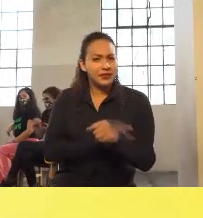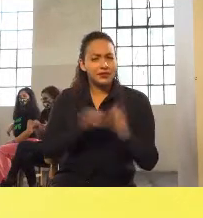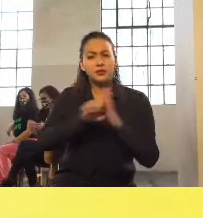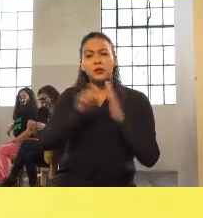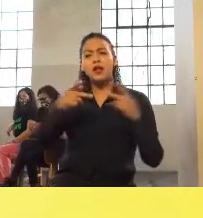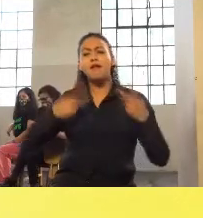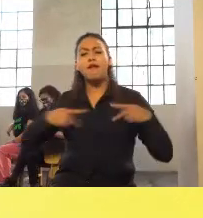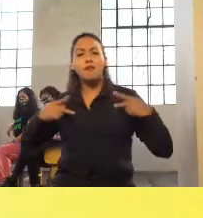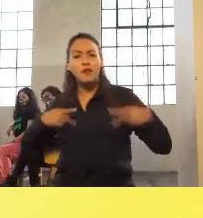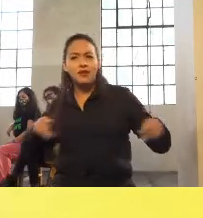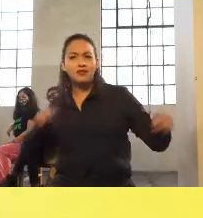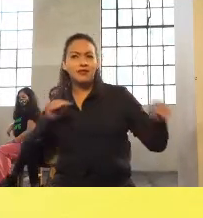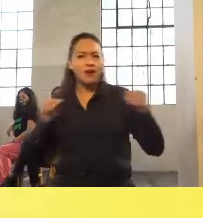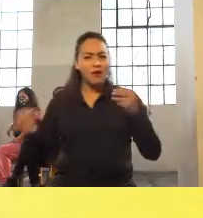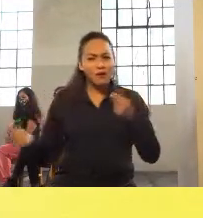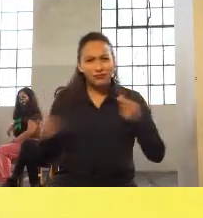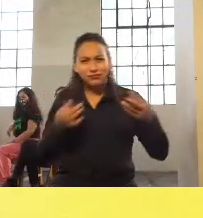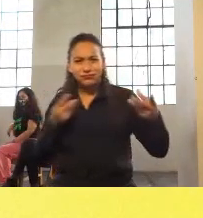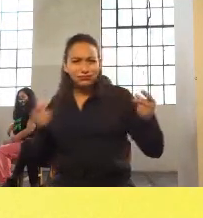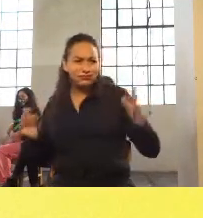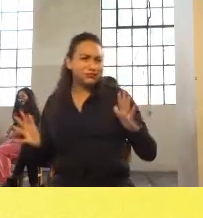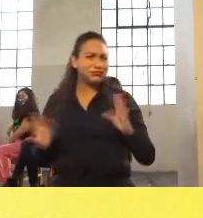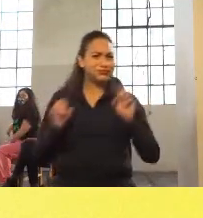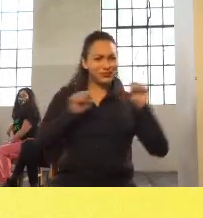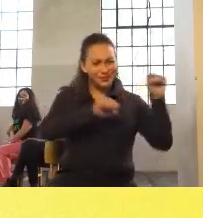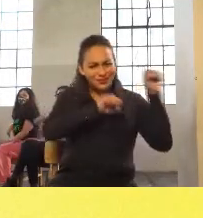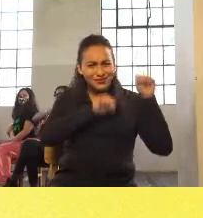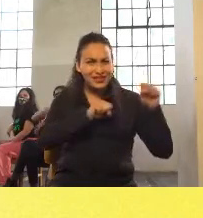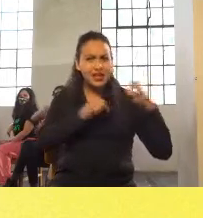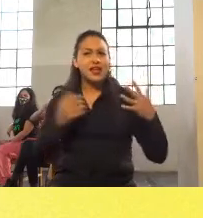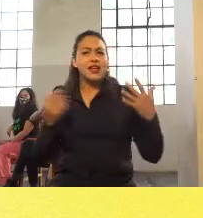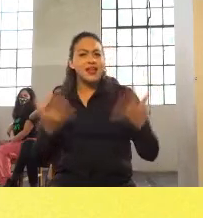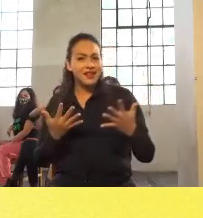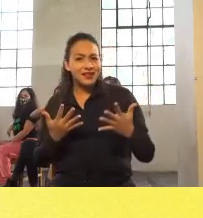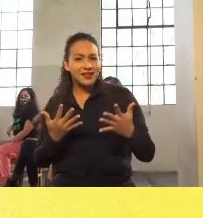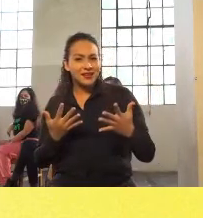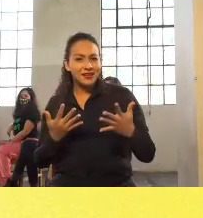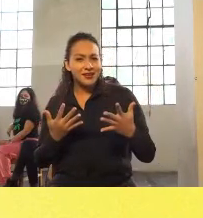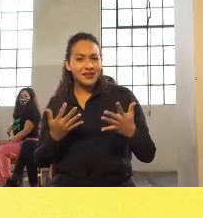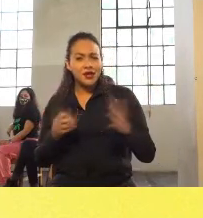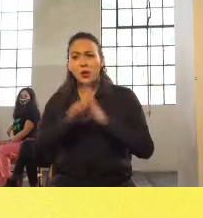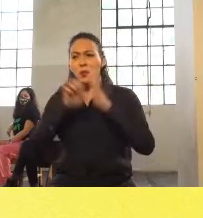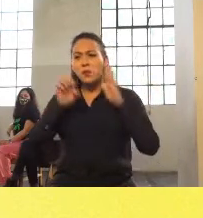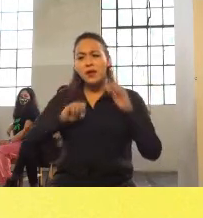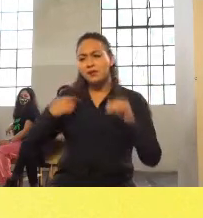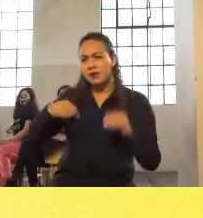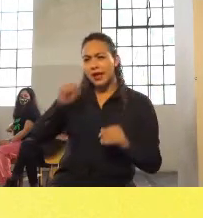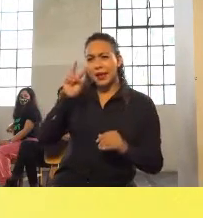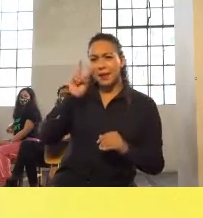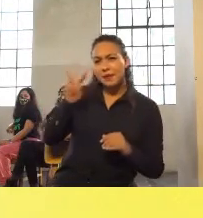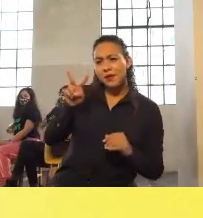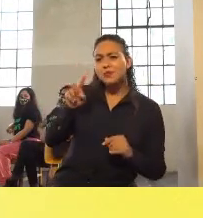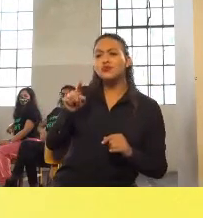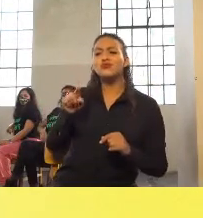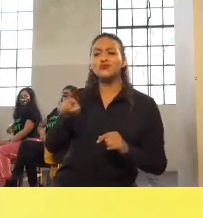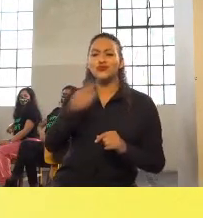es súper patriarcal en el sentido de que tenemos esta figura del vato que está ahí